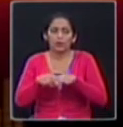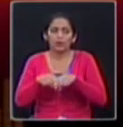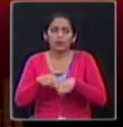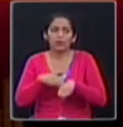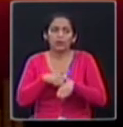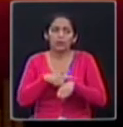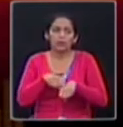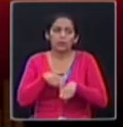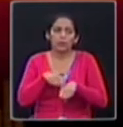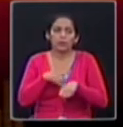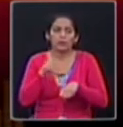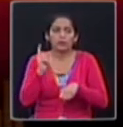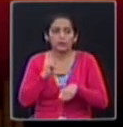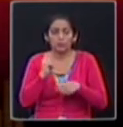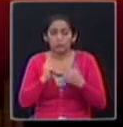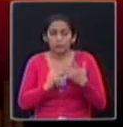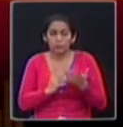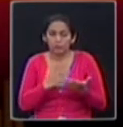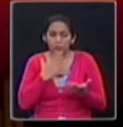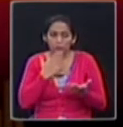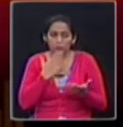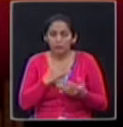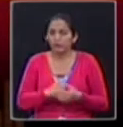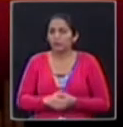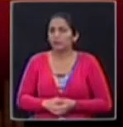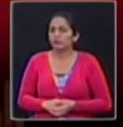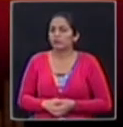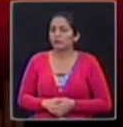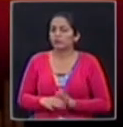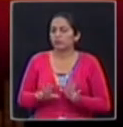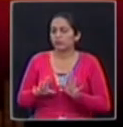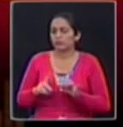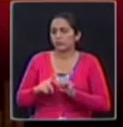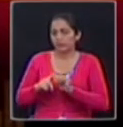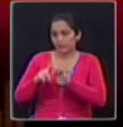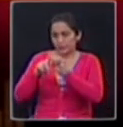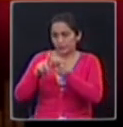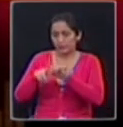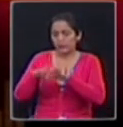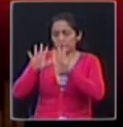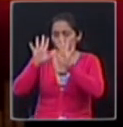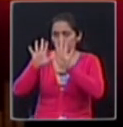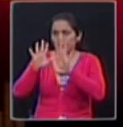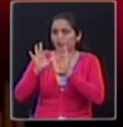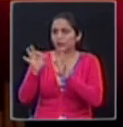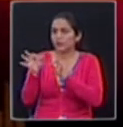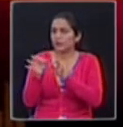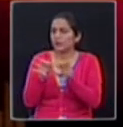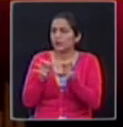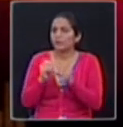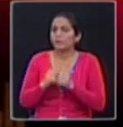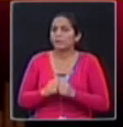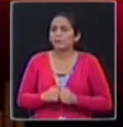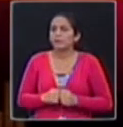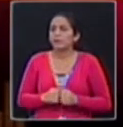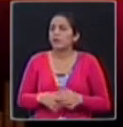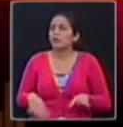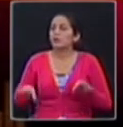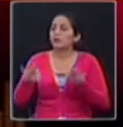de formación? Javier, nosotros creemos de que hay que garantizar fuentes de empleo con estabilidad